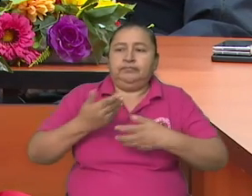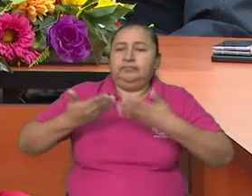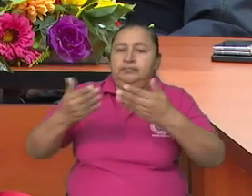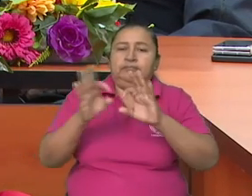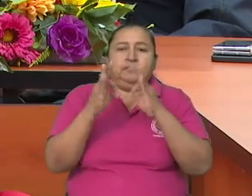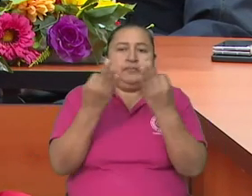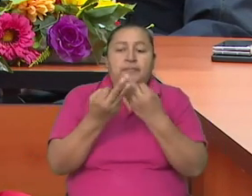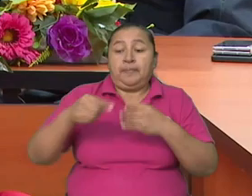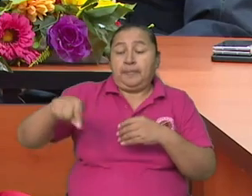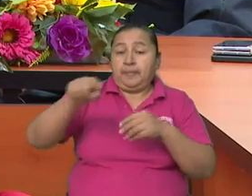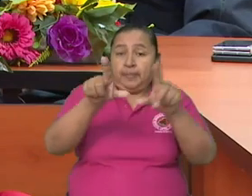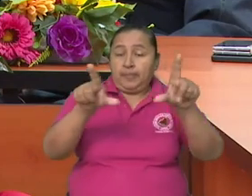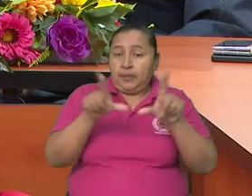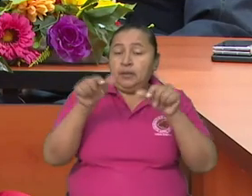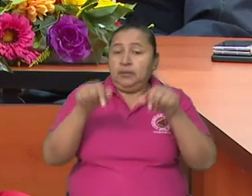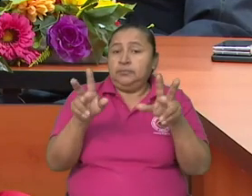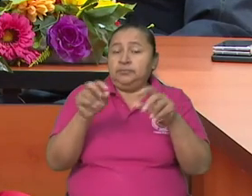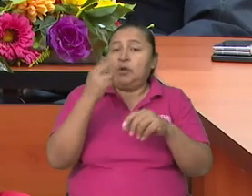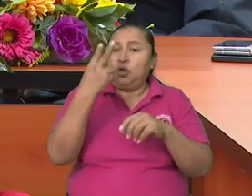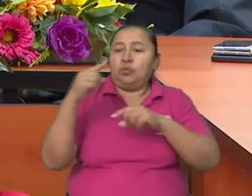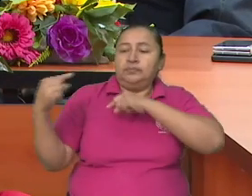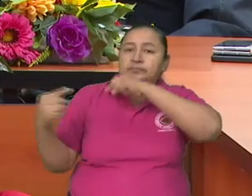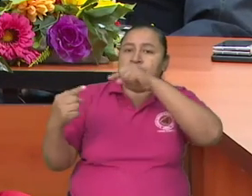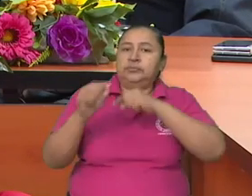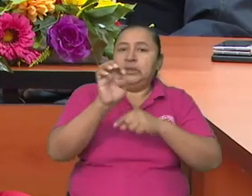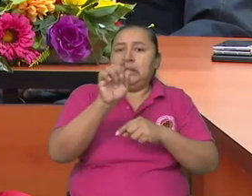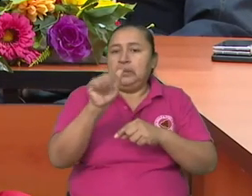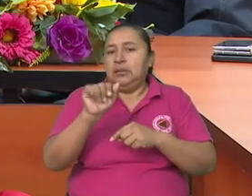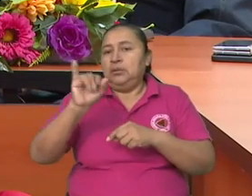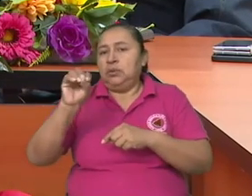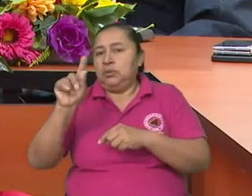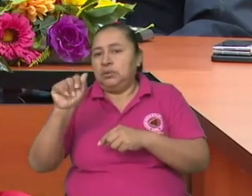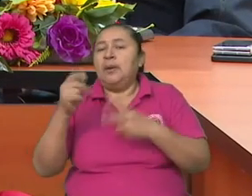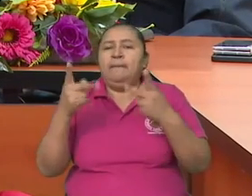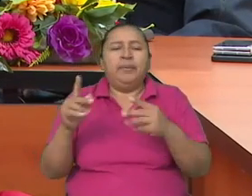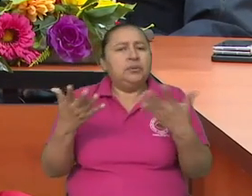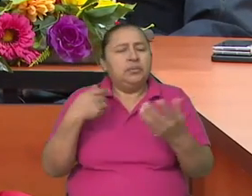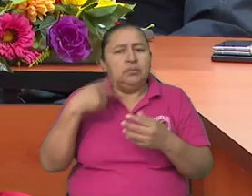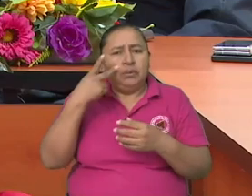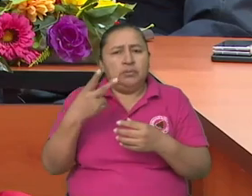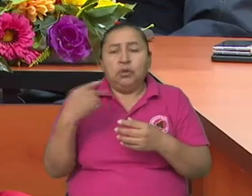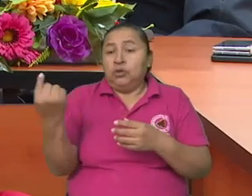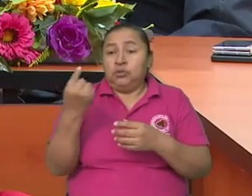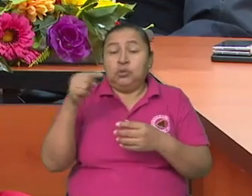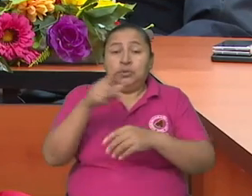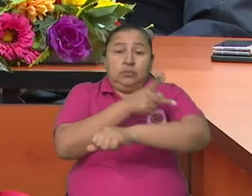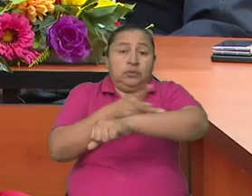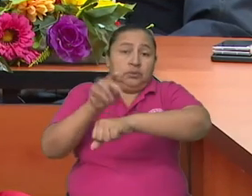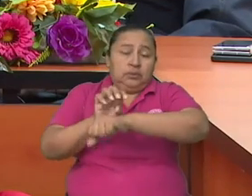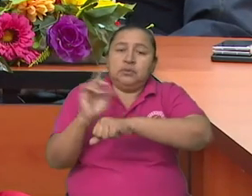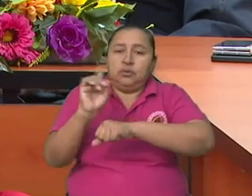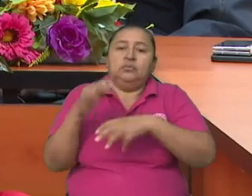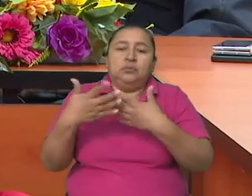familia de esta zona respecto a los dos huracanes Eta e Iota. Pero también vimos pues que no ha sido exclusivo solo para Puerto Cabezas, sino